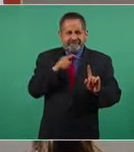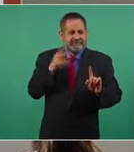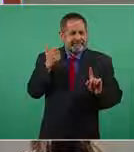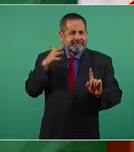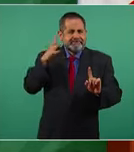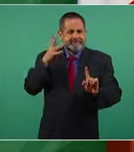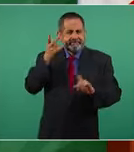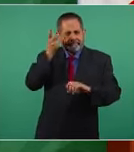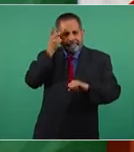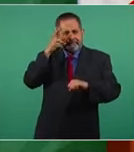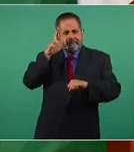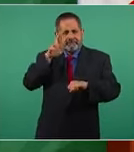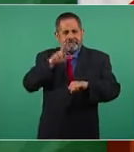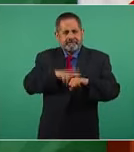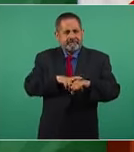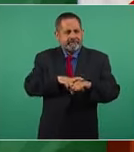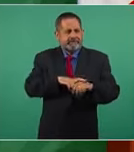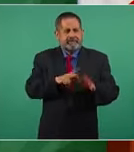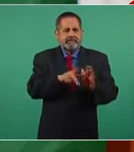el Reforma,